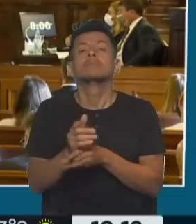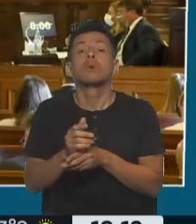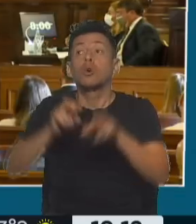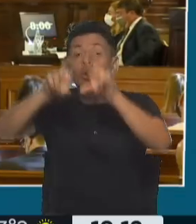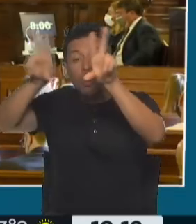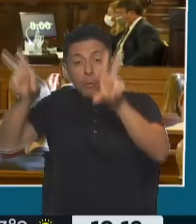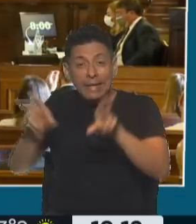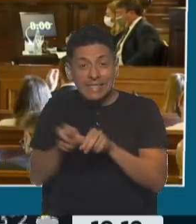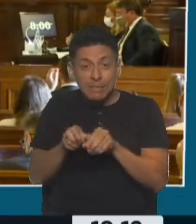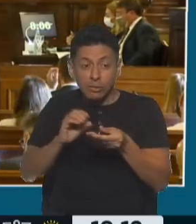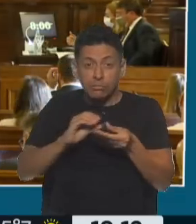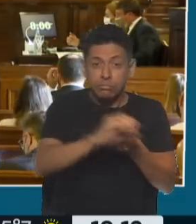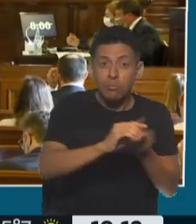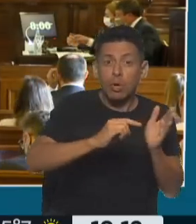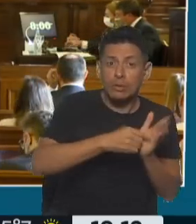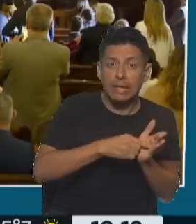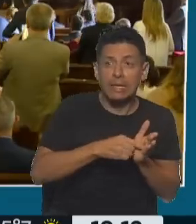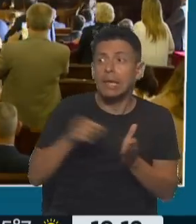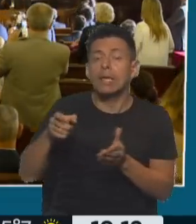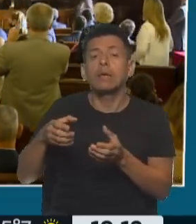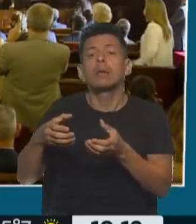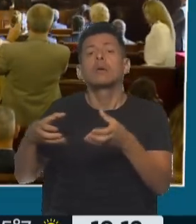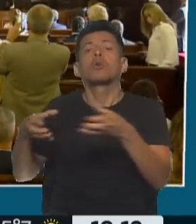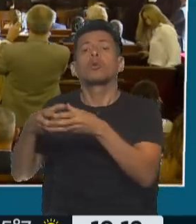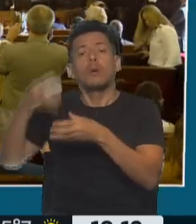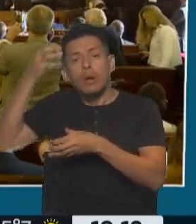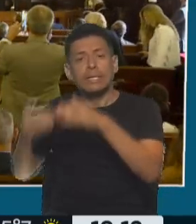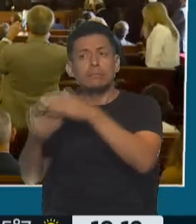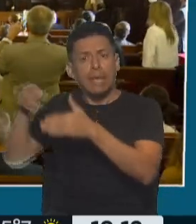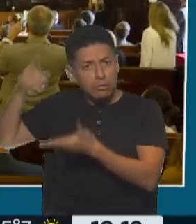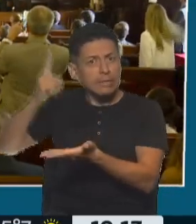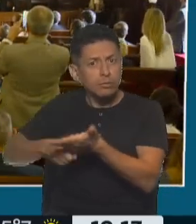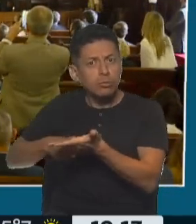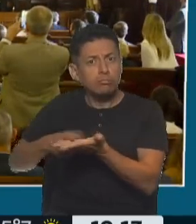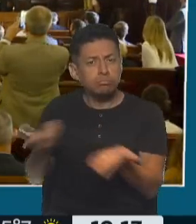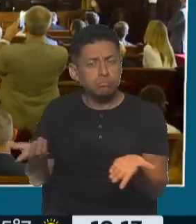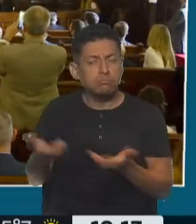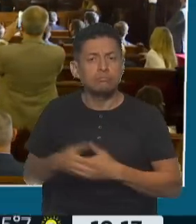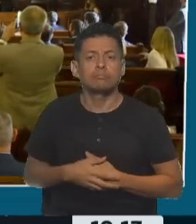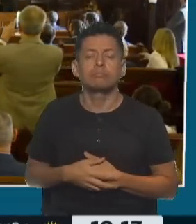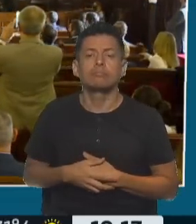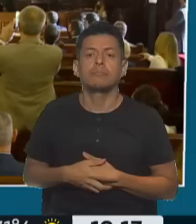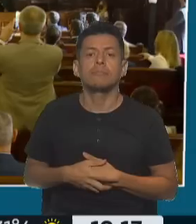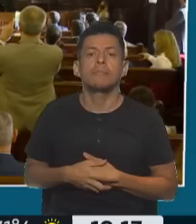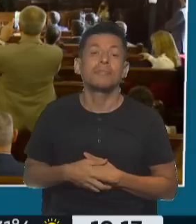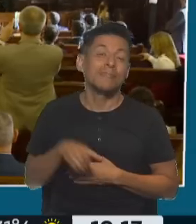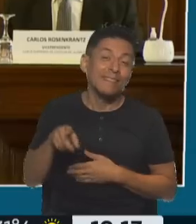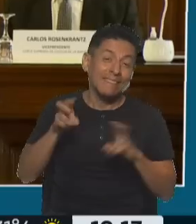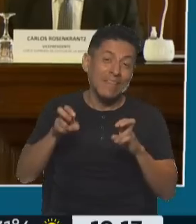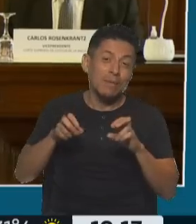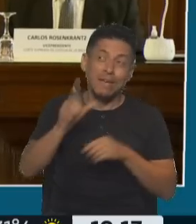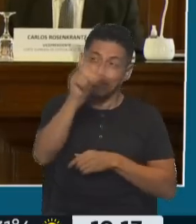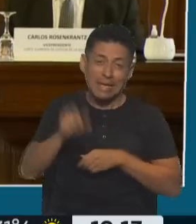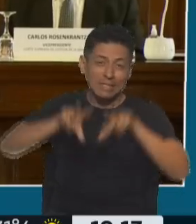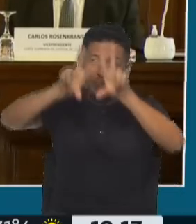coparticipación que fijó la Corte para la Ciudad de Buenos Aires? Exactamente. Y entonces, eso con respecto al tema coparticipación.